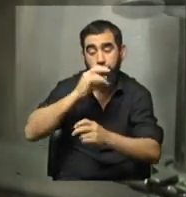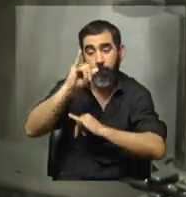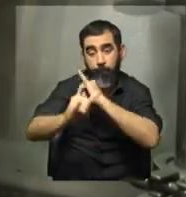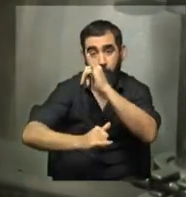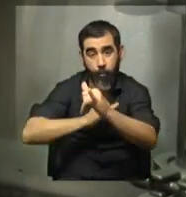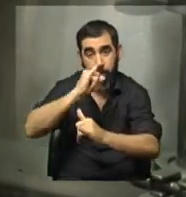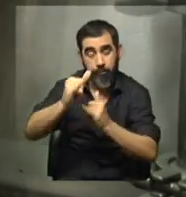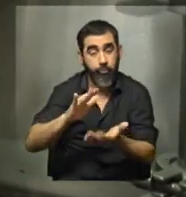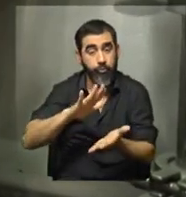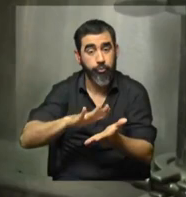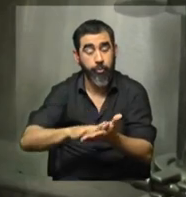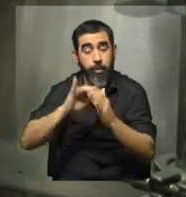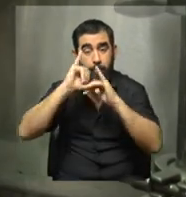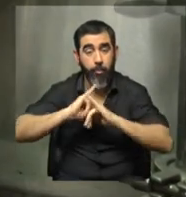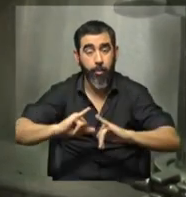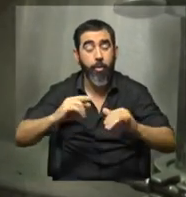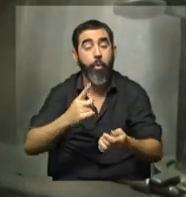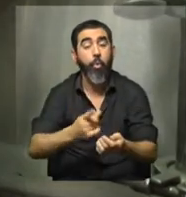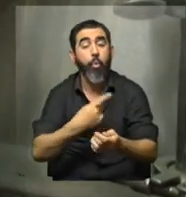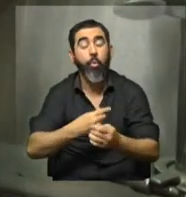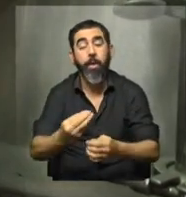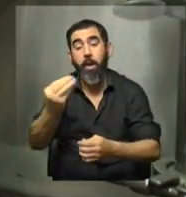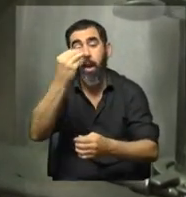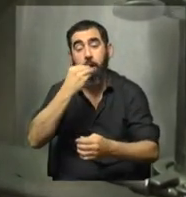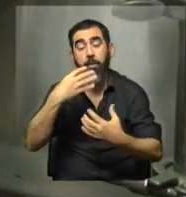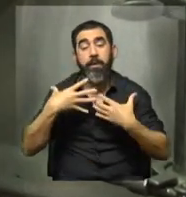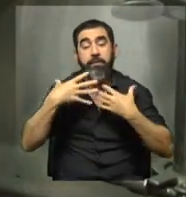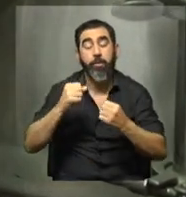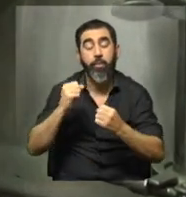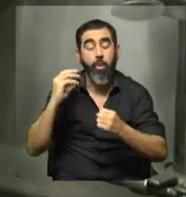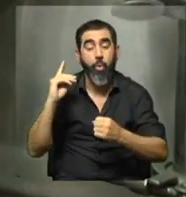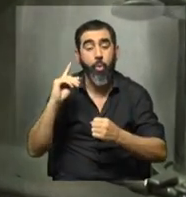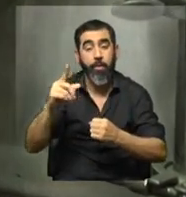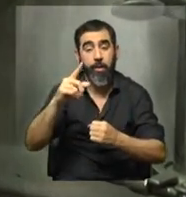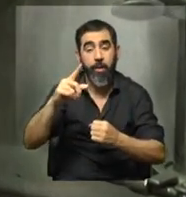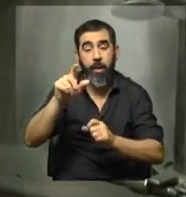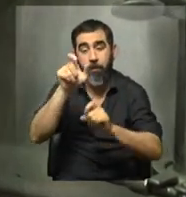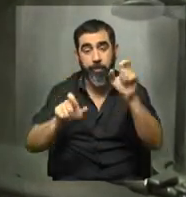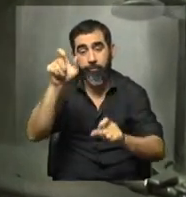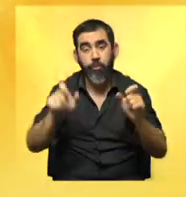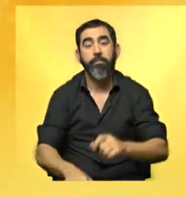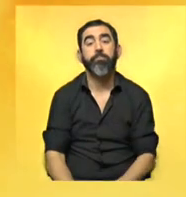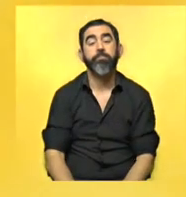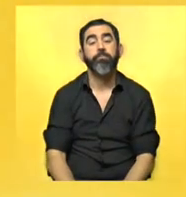empírica que ayude a promover hábitos alimentarios saludables y sostenibles en nuestra población.